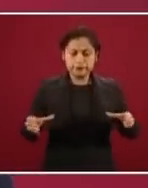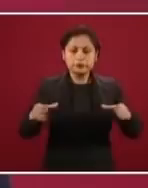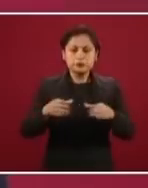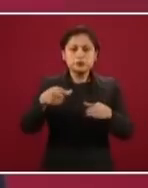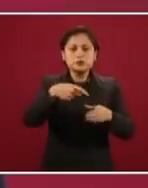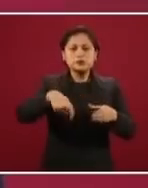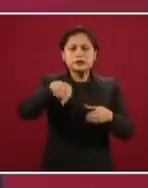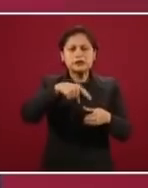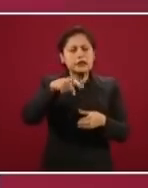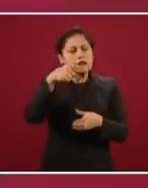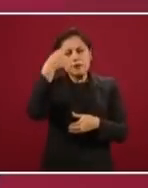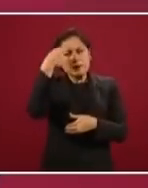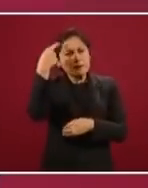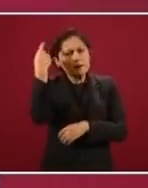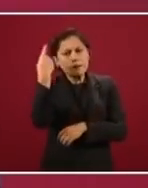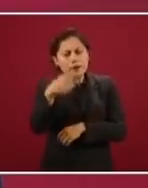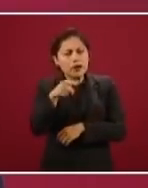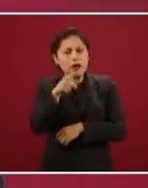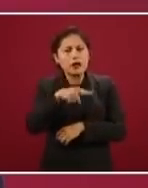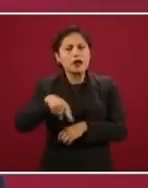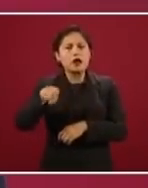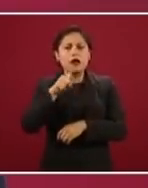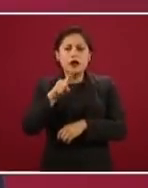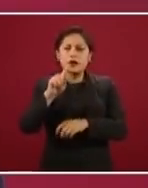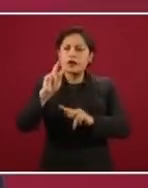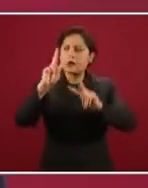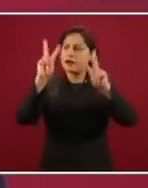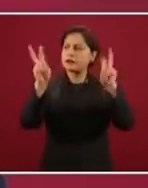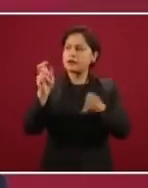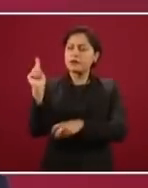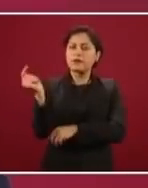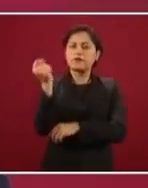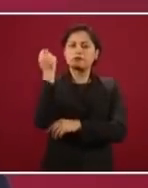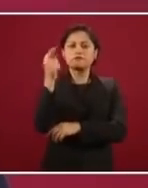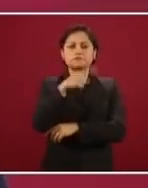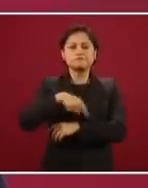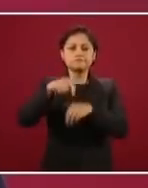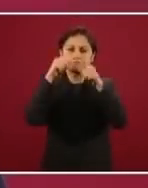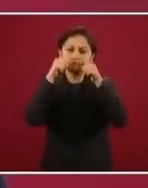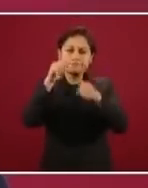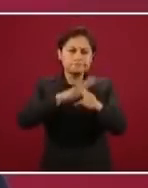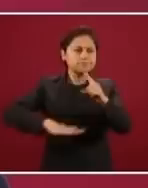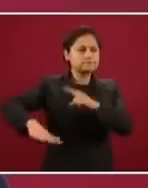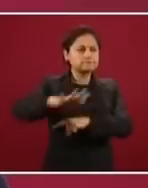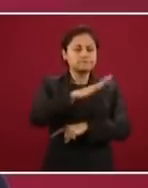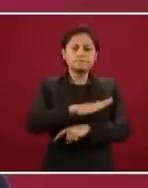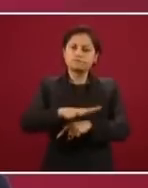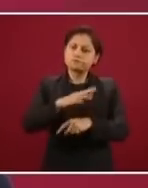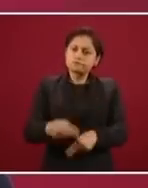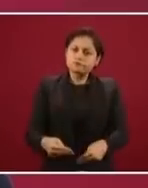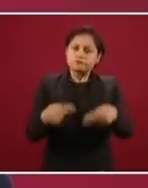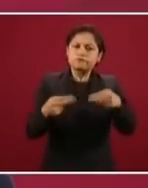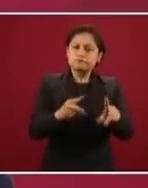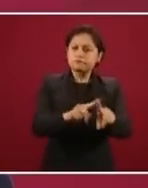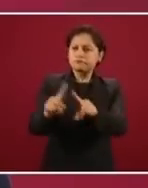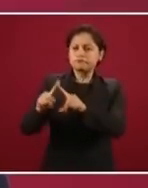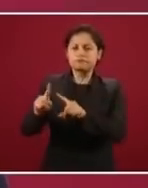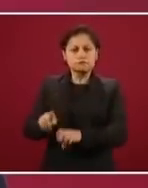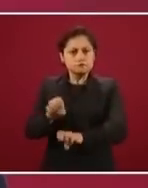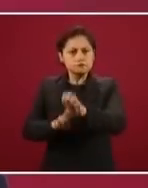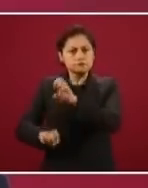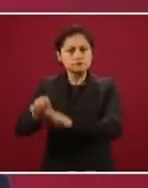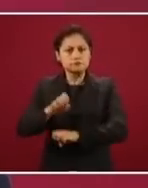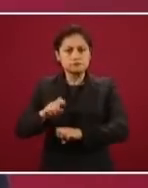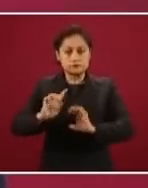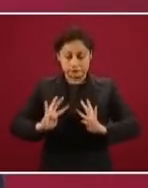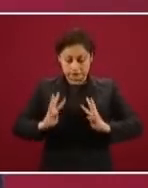compartir las experiencias de transformación digital para atender las necesidades de la población y el mercado esté completo este consejo compartirá buenas